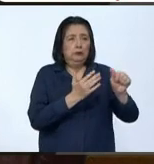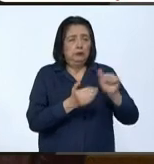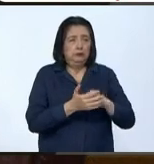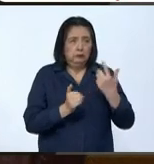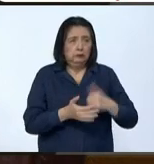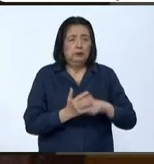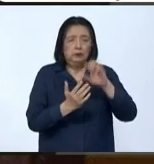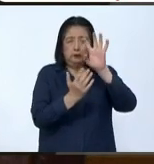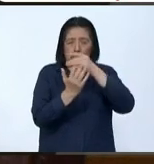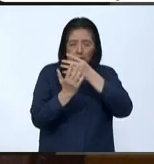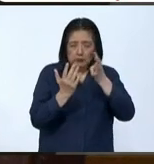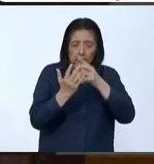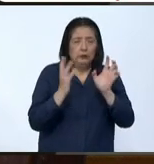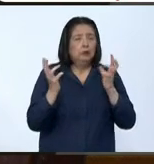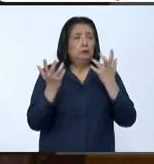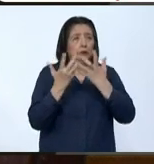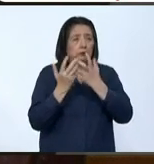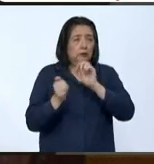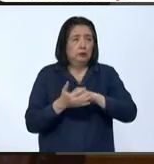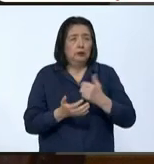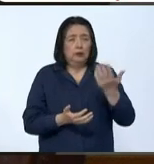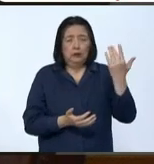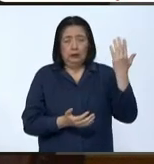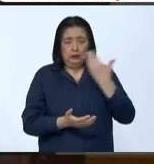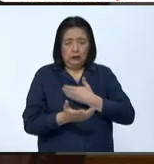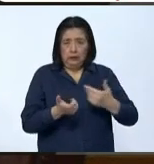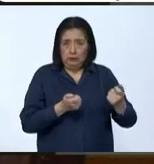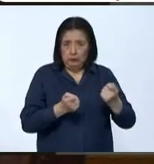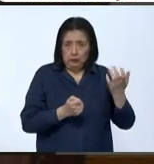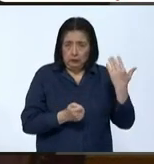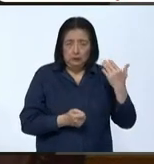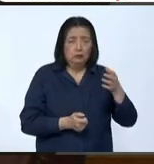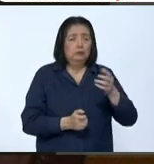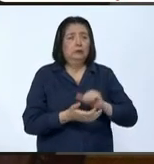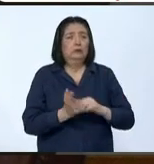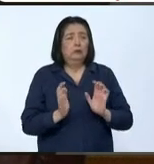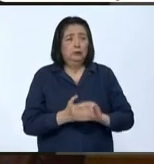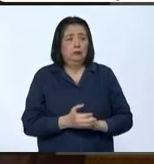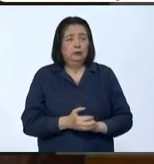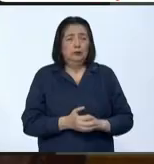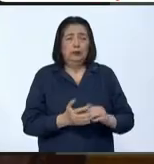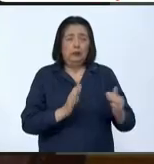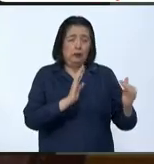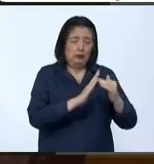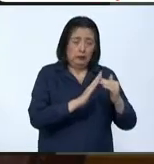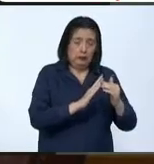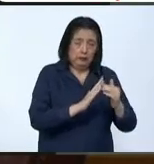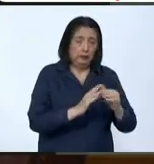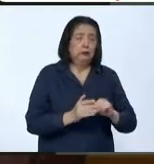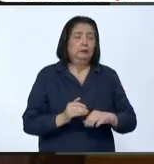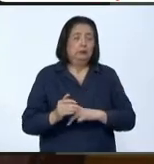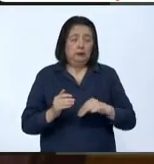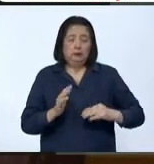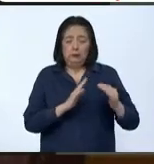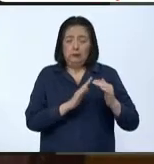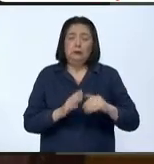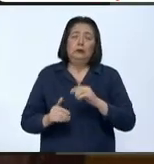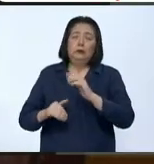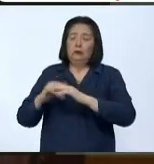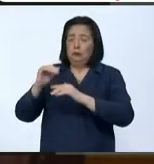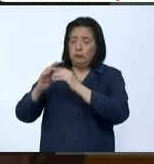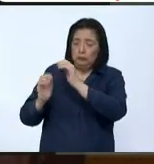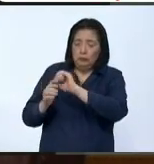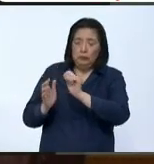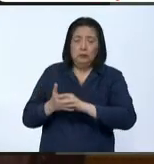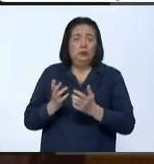cronológicamente correspondientes a la anterior administración en los sectores vivienda construcción y saneamiento